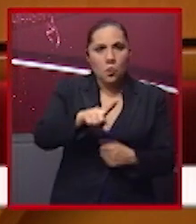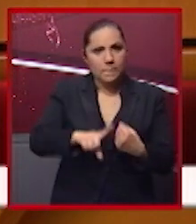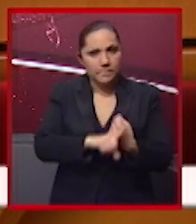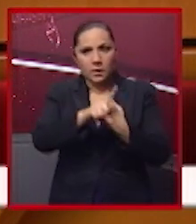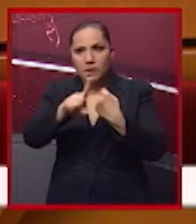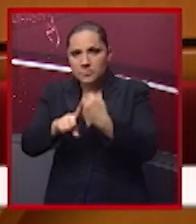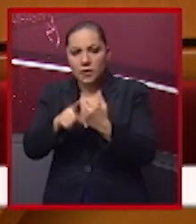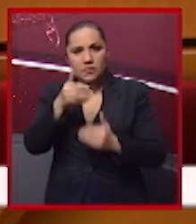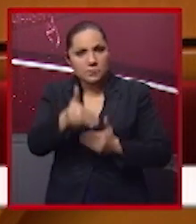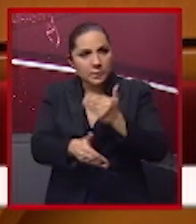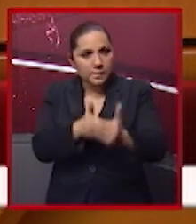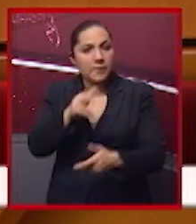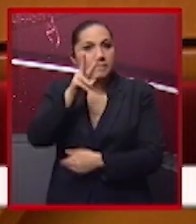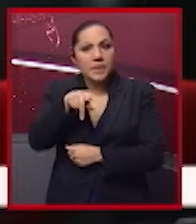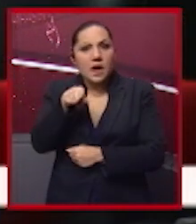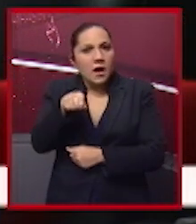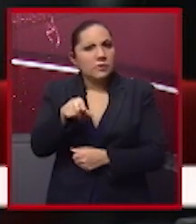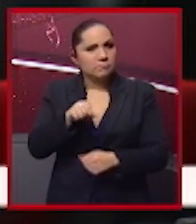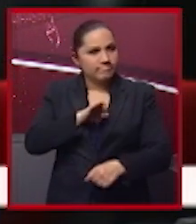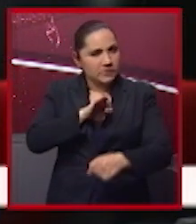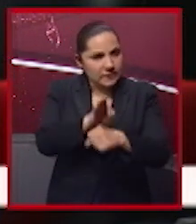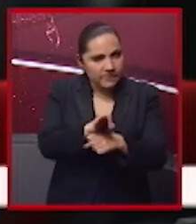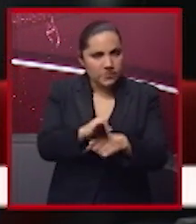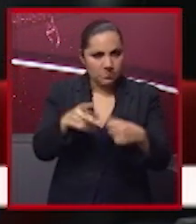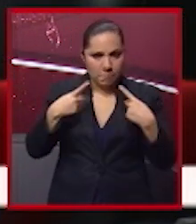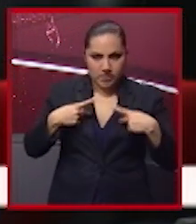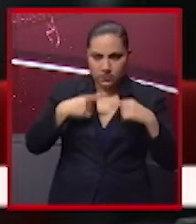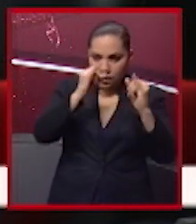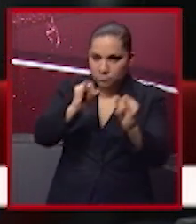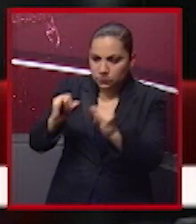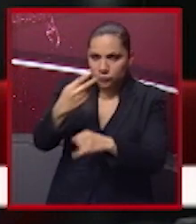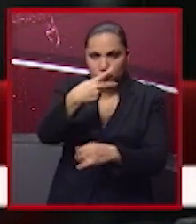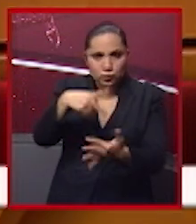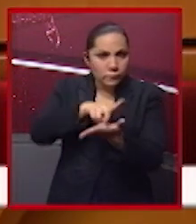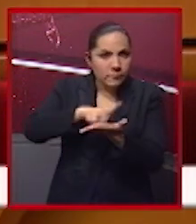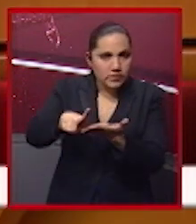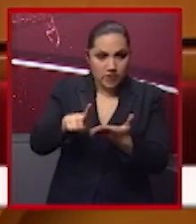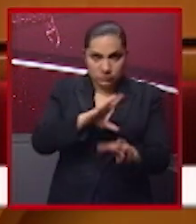serias violaciones a las garantías individuales de las y los ciudadanos.